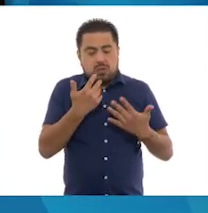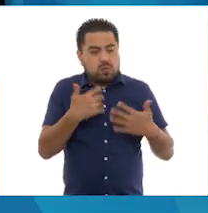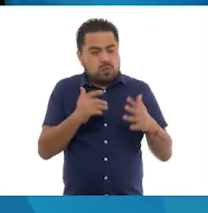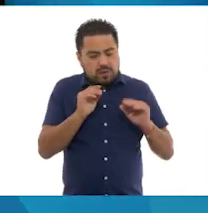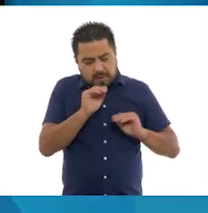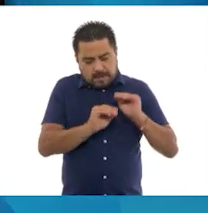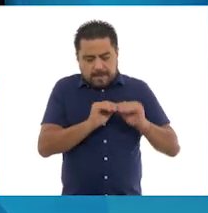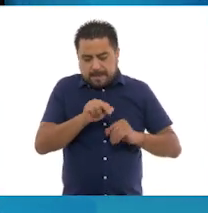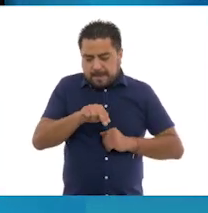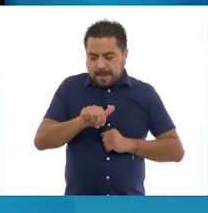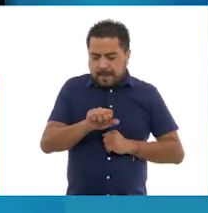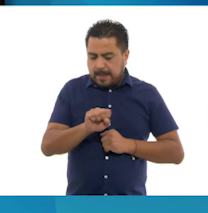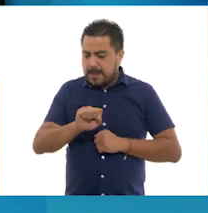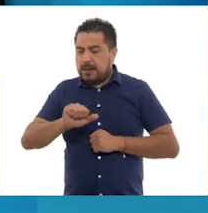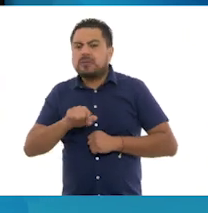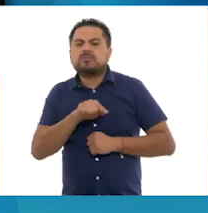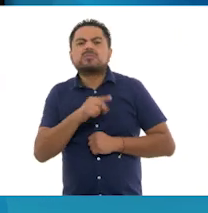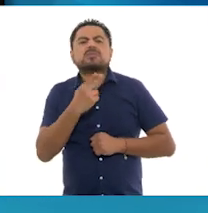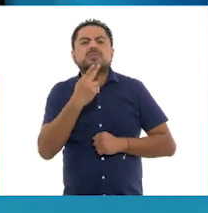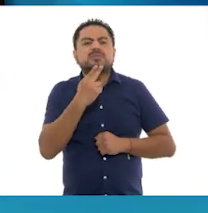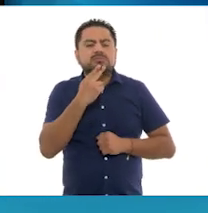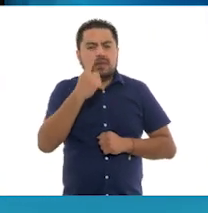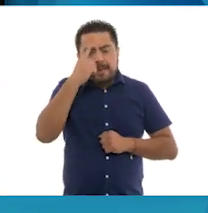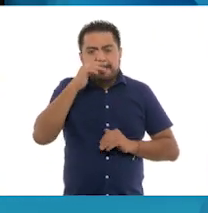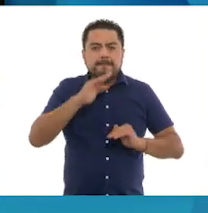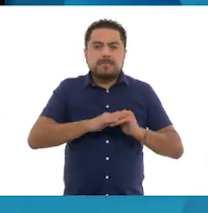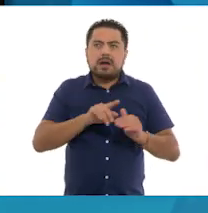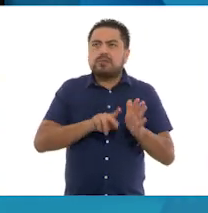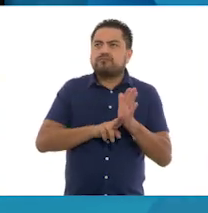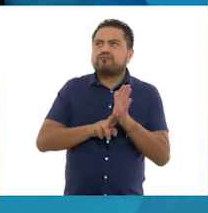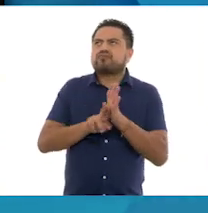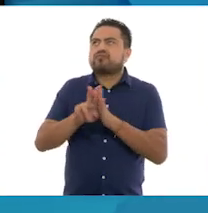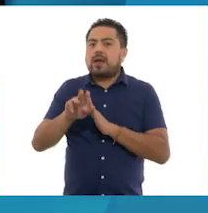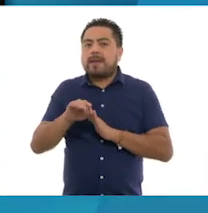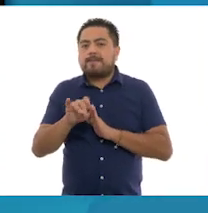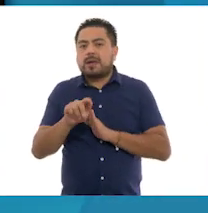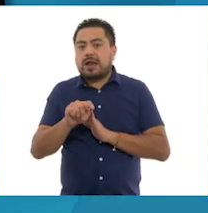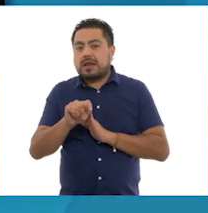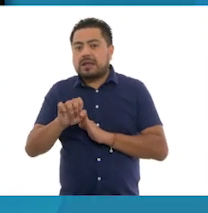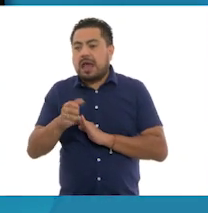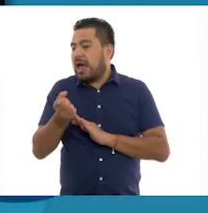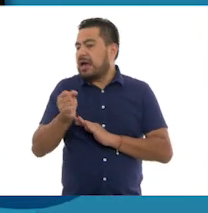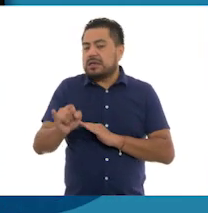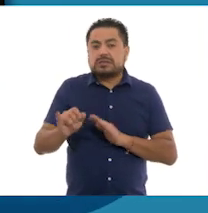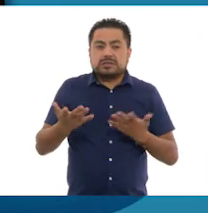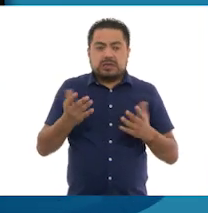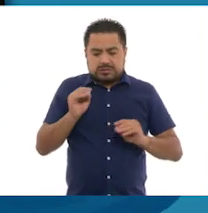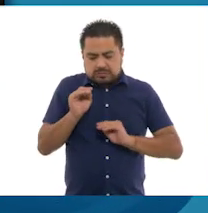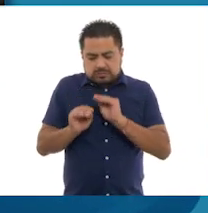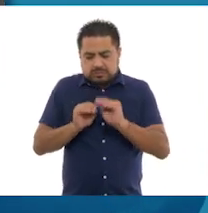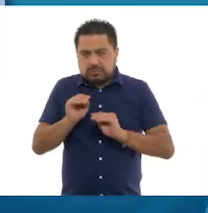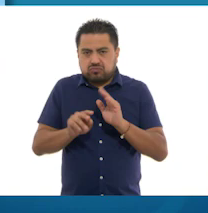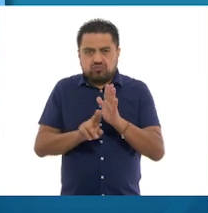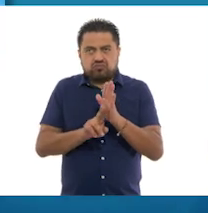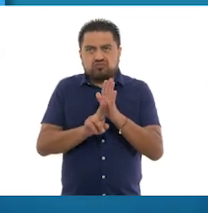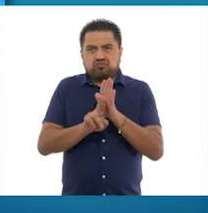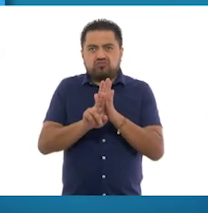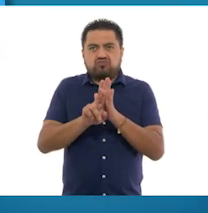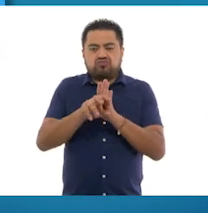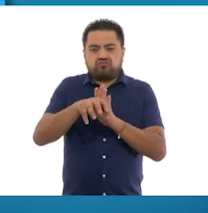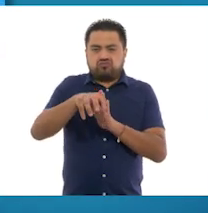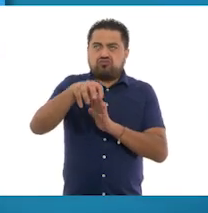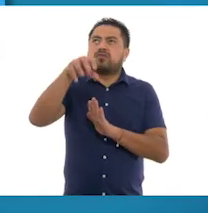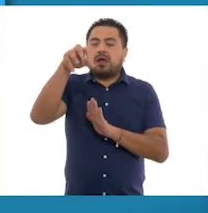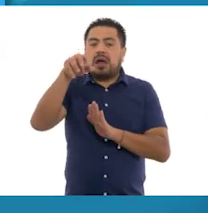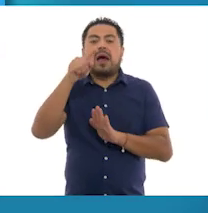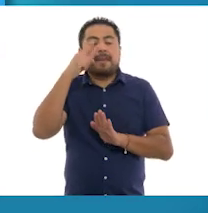de la NASA, servirá para ir a Marte. Así es como la NASA maneja este nuevo vehículo espacial, la cápsula Orión.